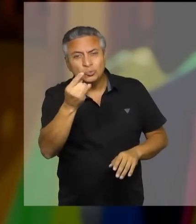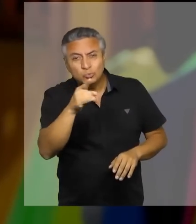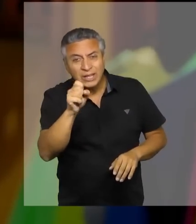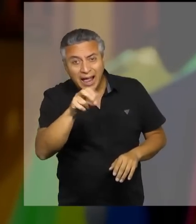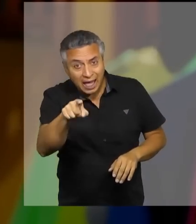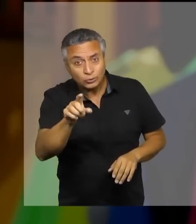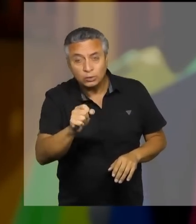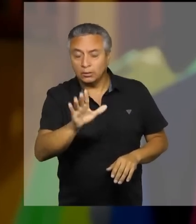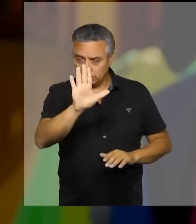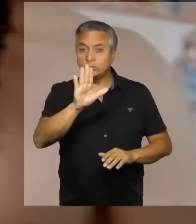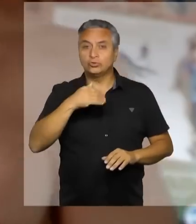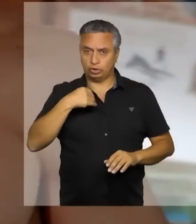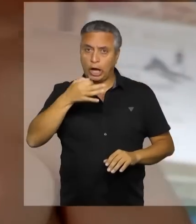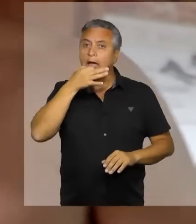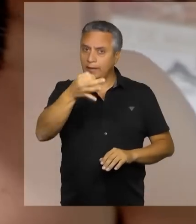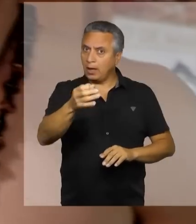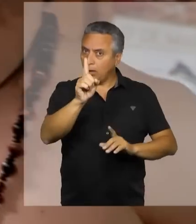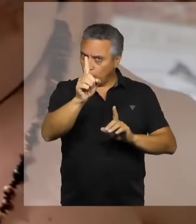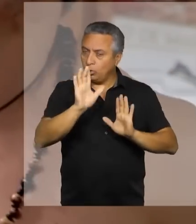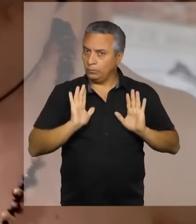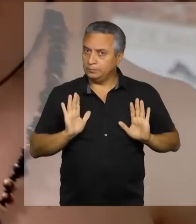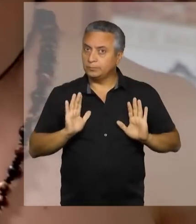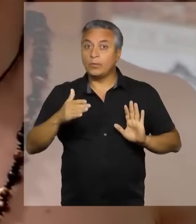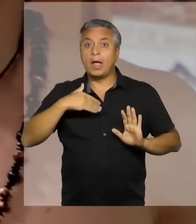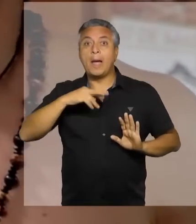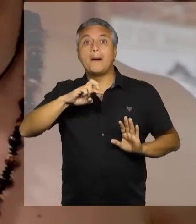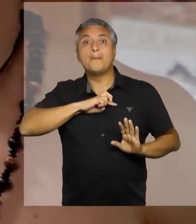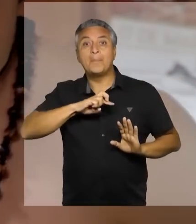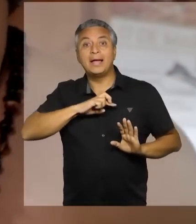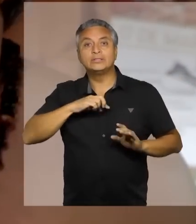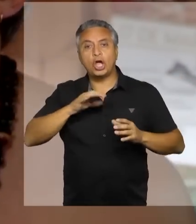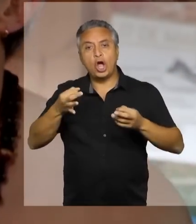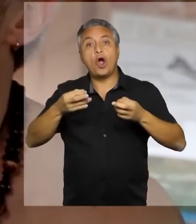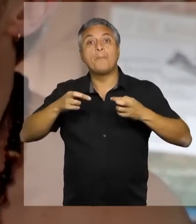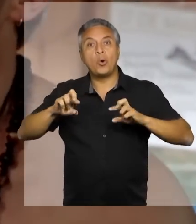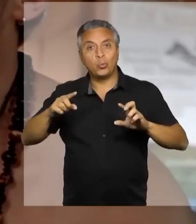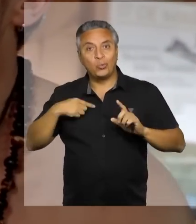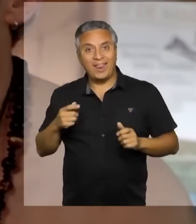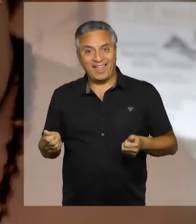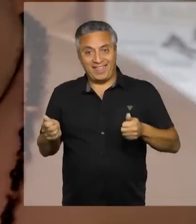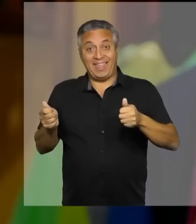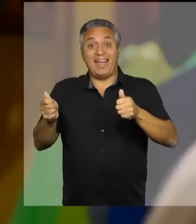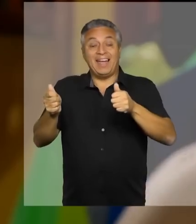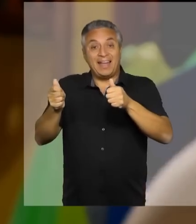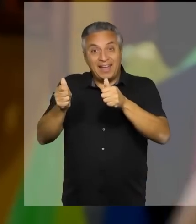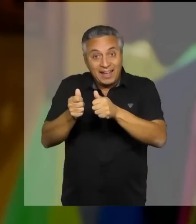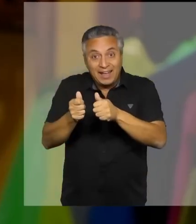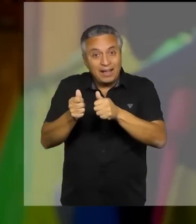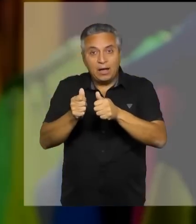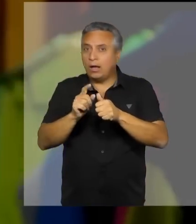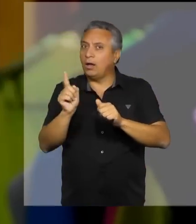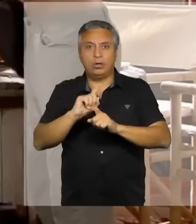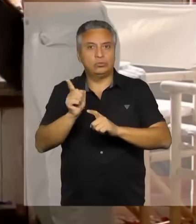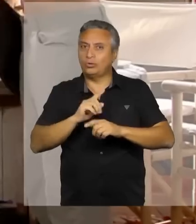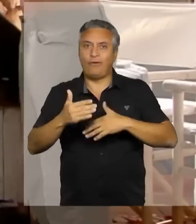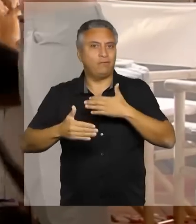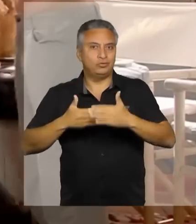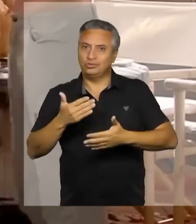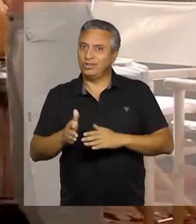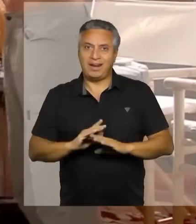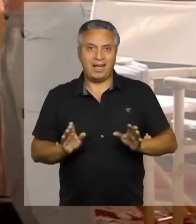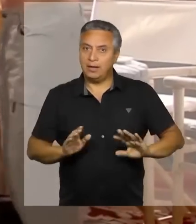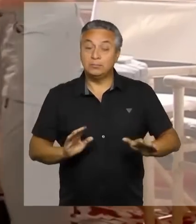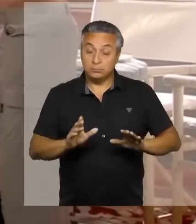Mira, Susana, te voy a decir una cosa. Yo con la Pachi nos estábamos dando una oportunidad, pero parece que no va a funcionar. ¿Qué?